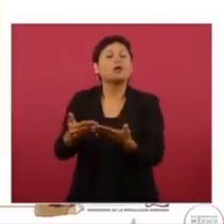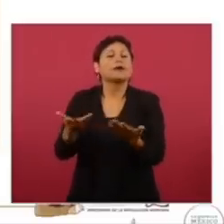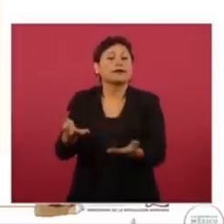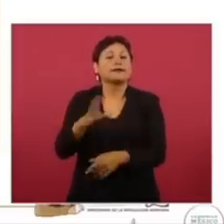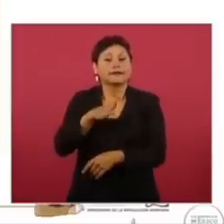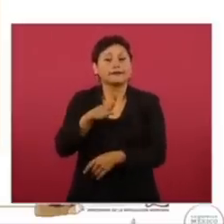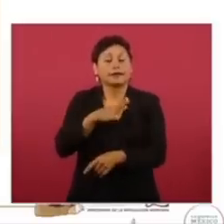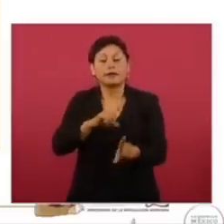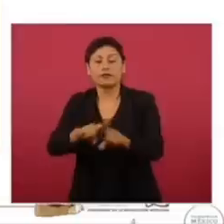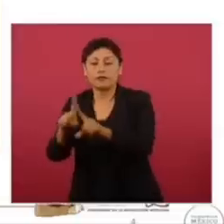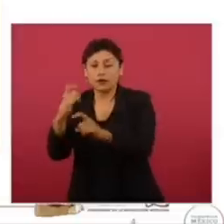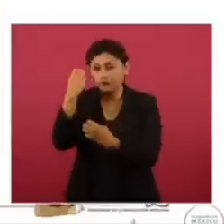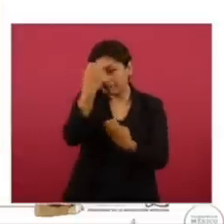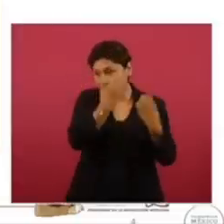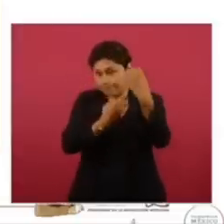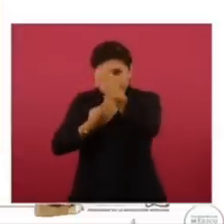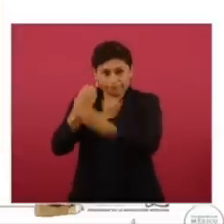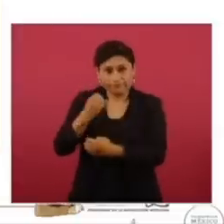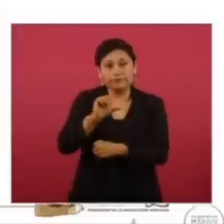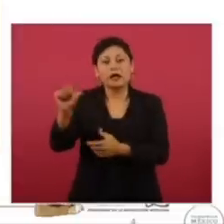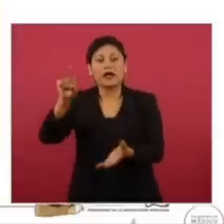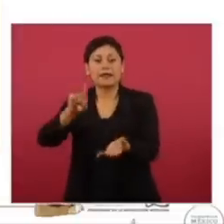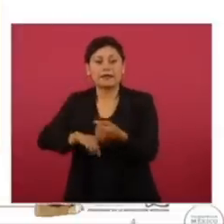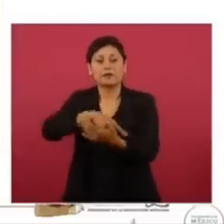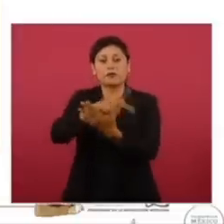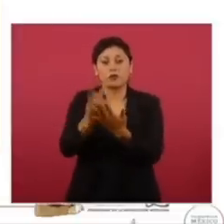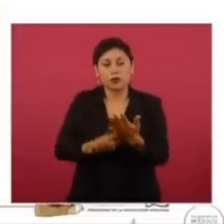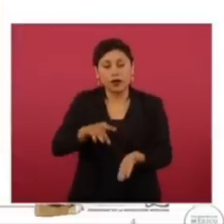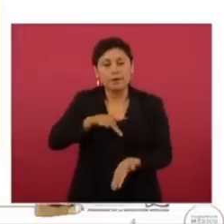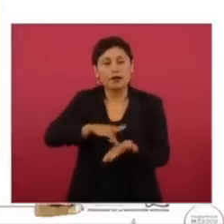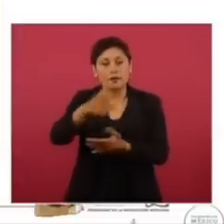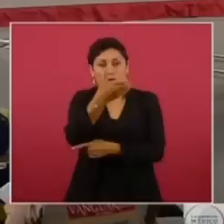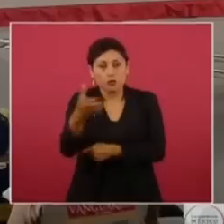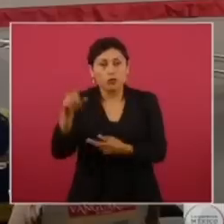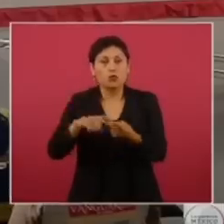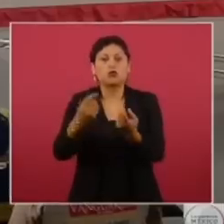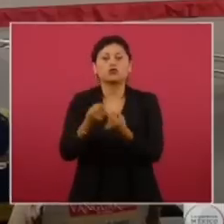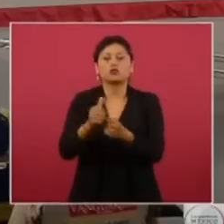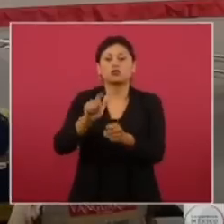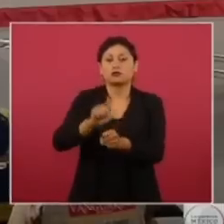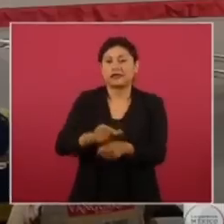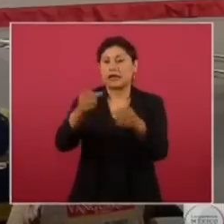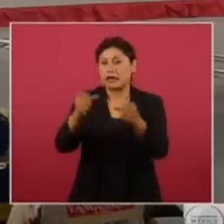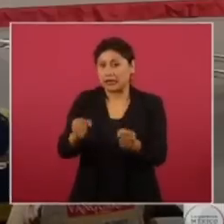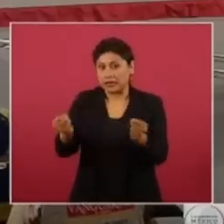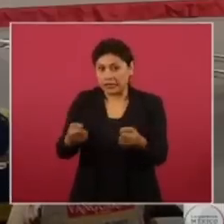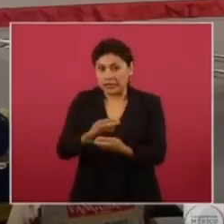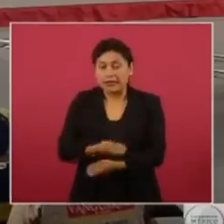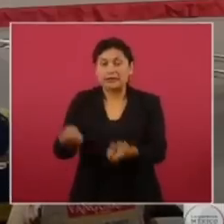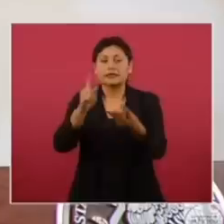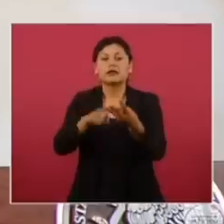diversas revisiones a los programas de abasto rural, de abasto social de leche y de precios de